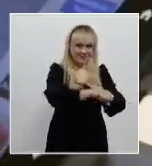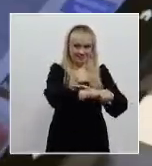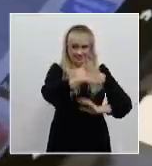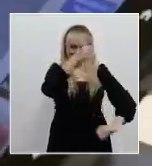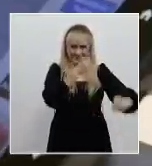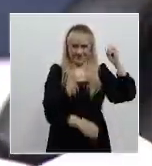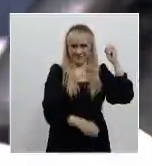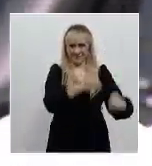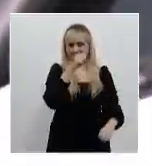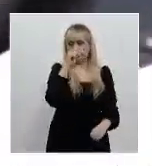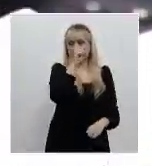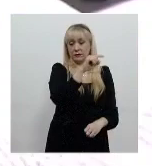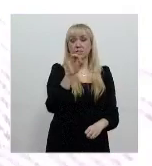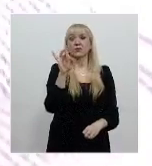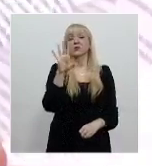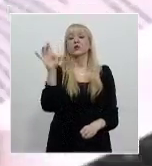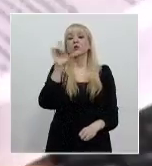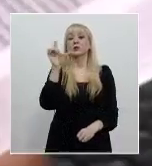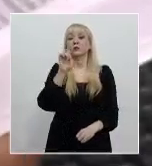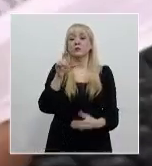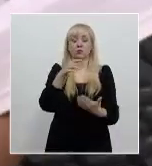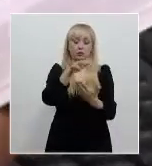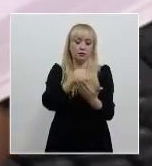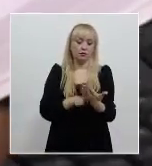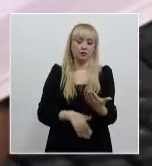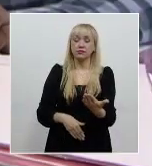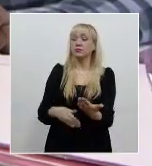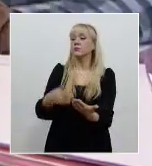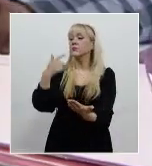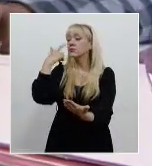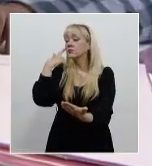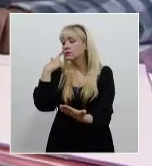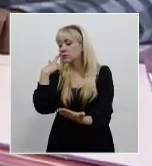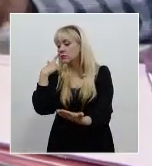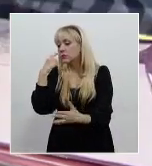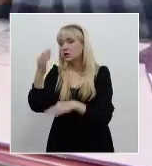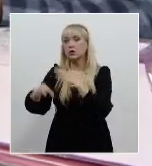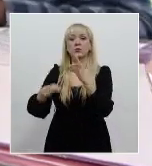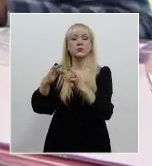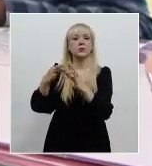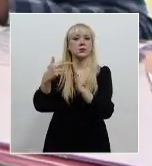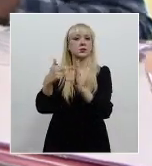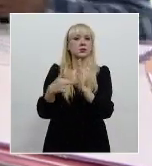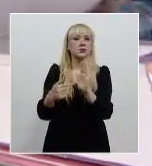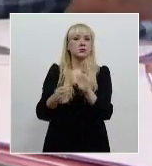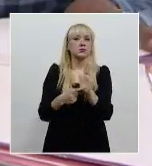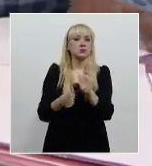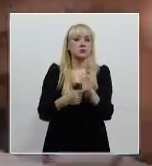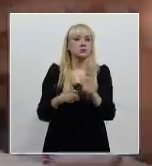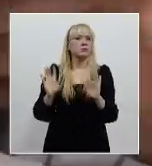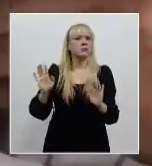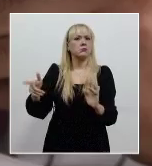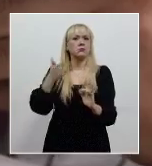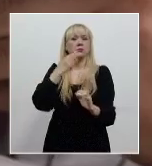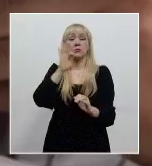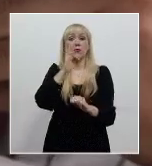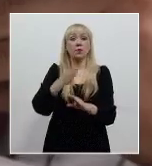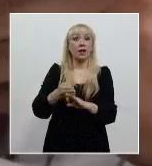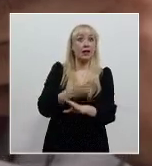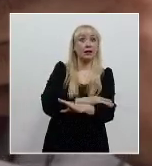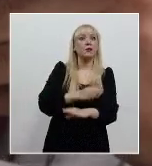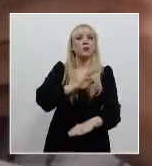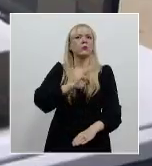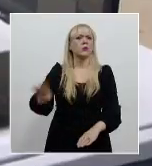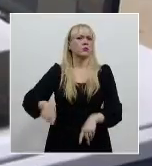autoridad judicial, cuando se le solicita dicha orden, corrobora que se cumplan los requisitos correspondientes y tras verificarlos,